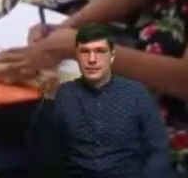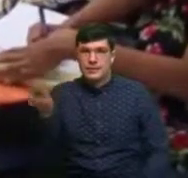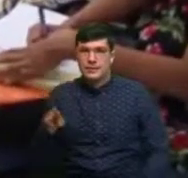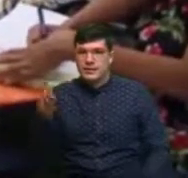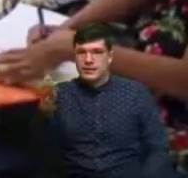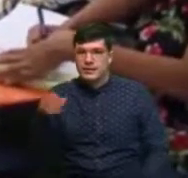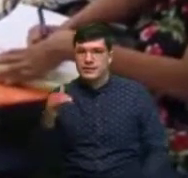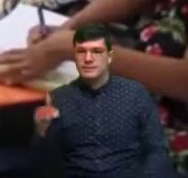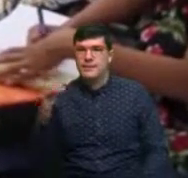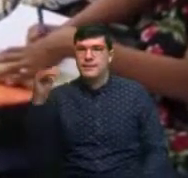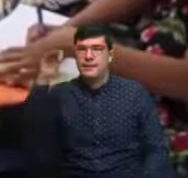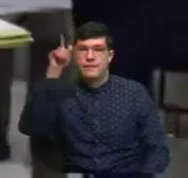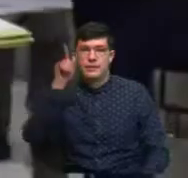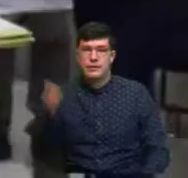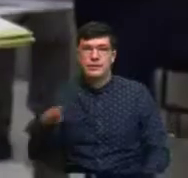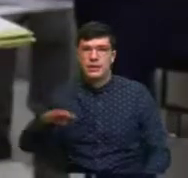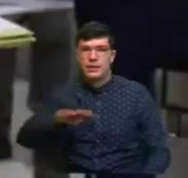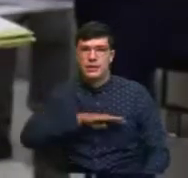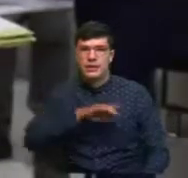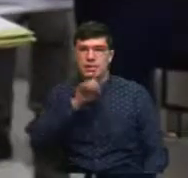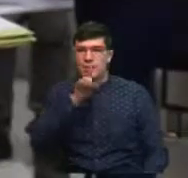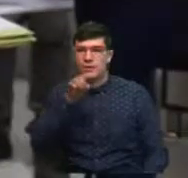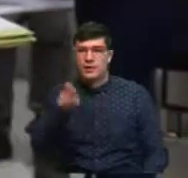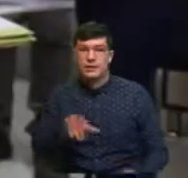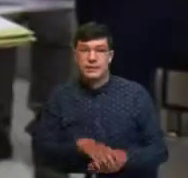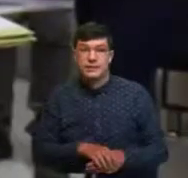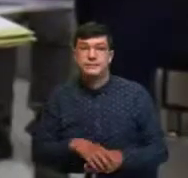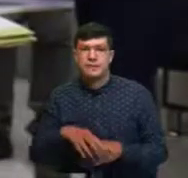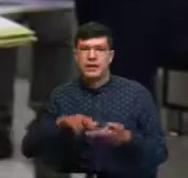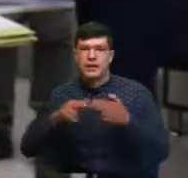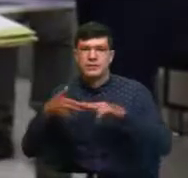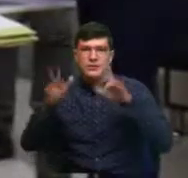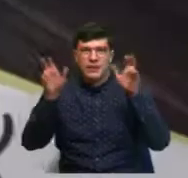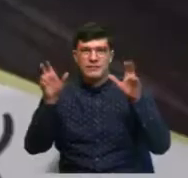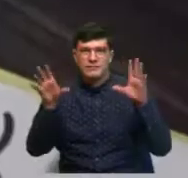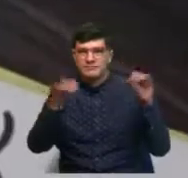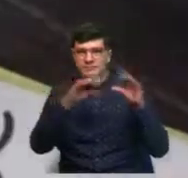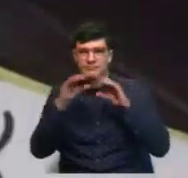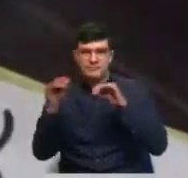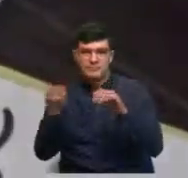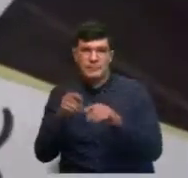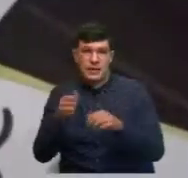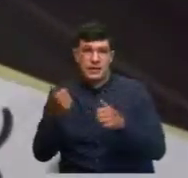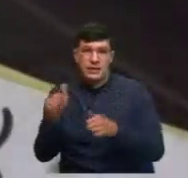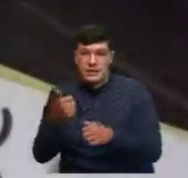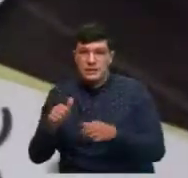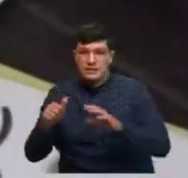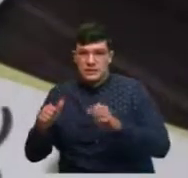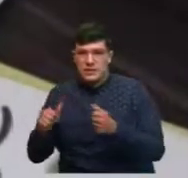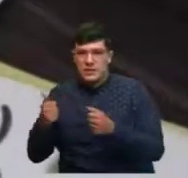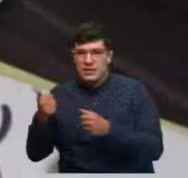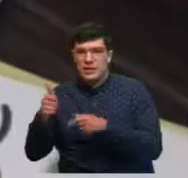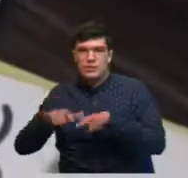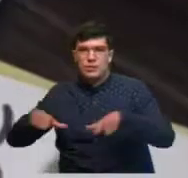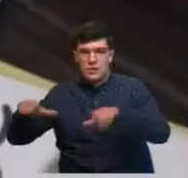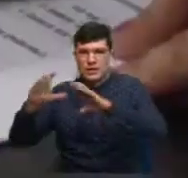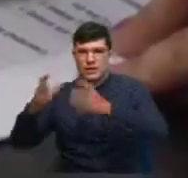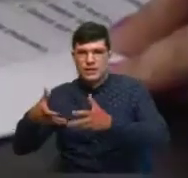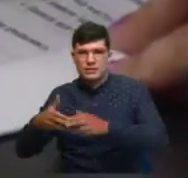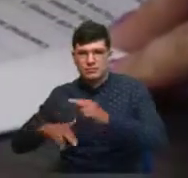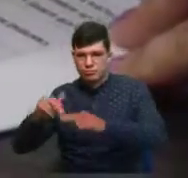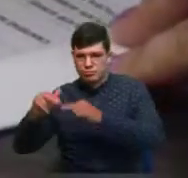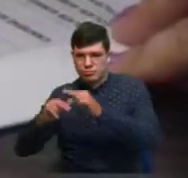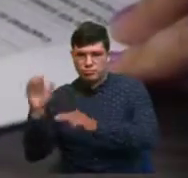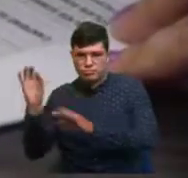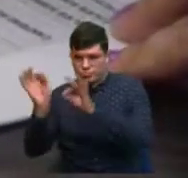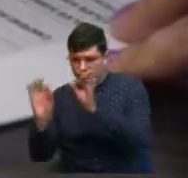de la Alcaldía de Bucaramanga, sobre la dotación y montaje de las 10 aulas STEAM. La funcionaria aclaró